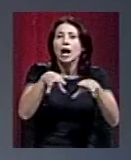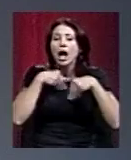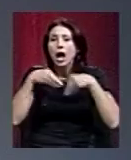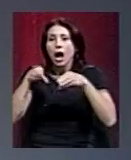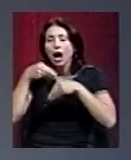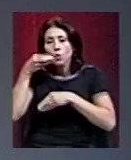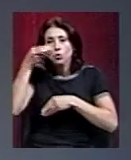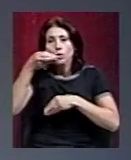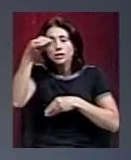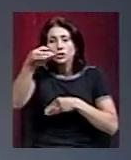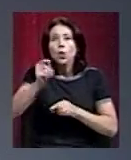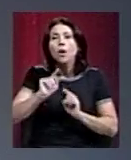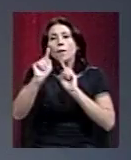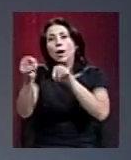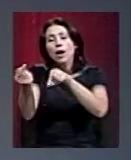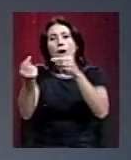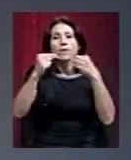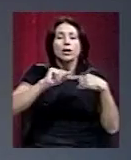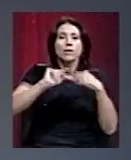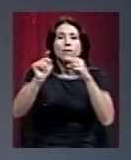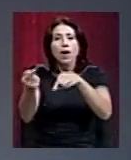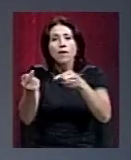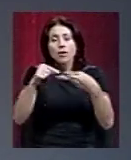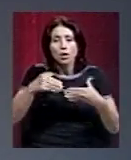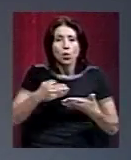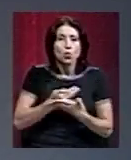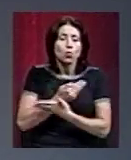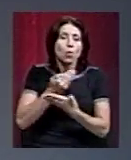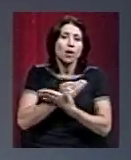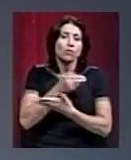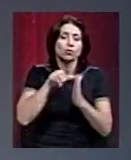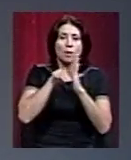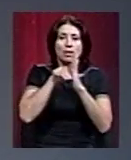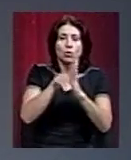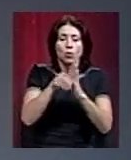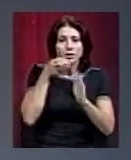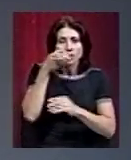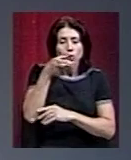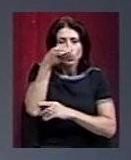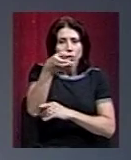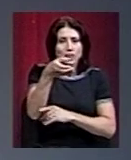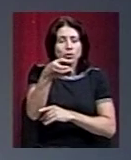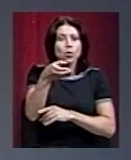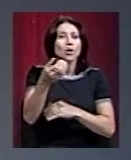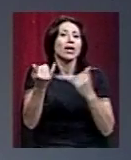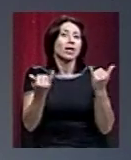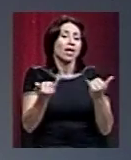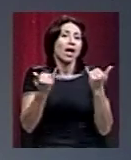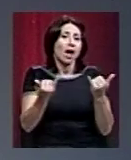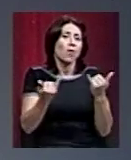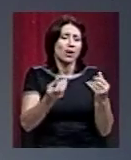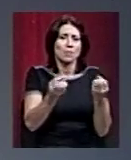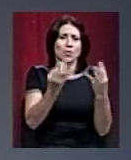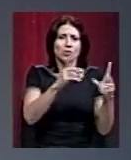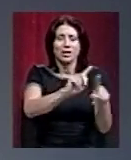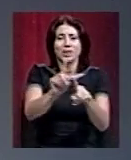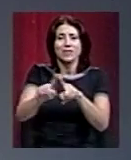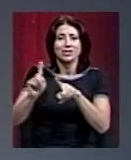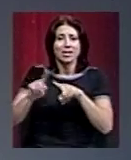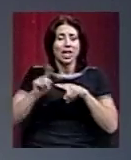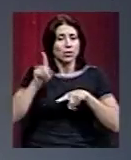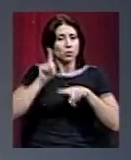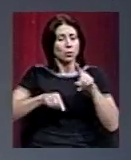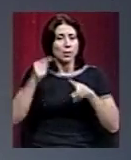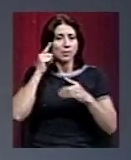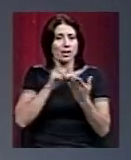nuevos patrones y ir dibujando una identidad que es tan importante para poder pensar en proyectos nacionales,